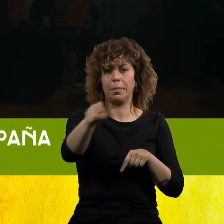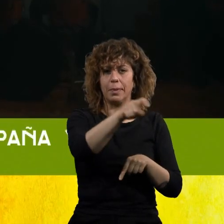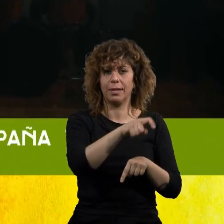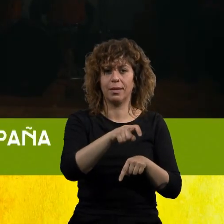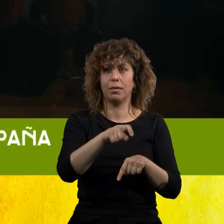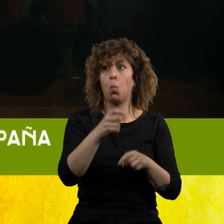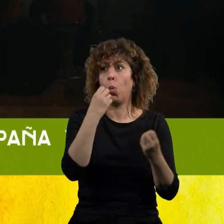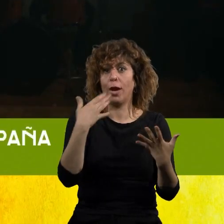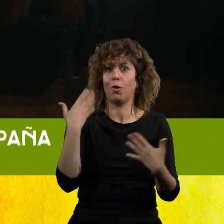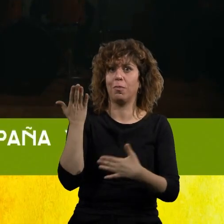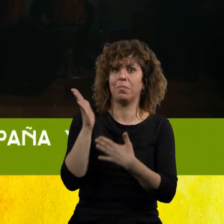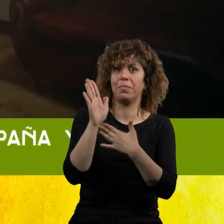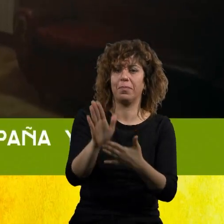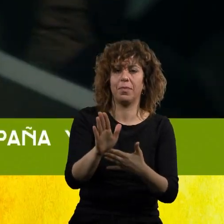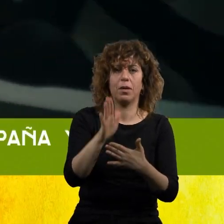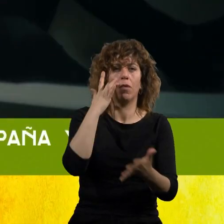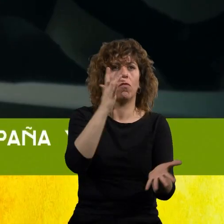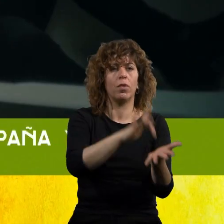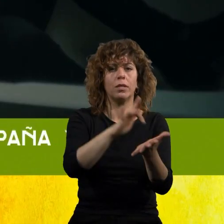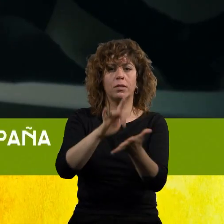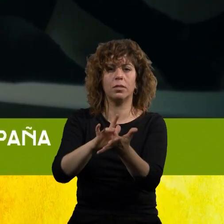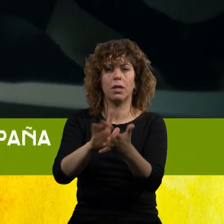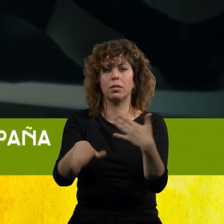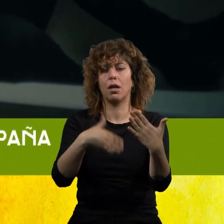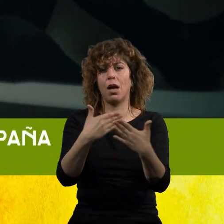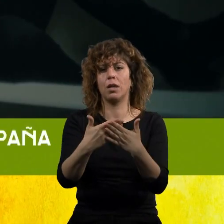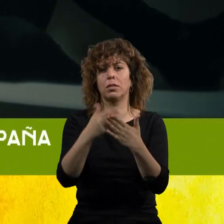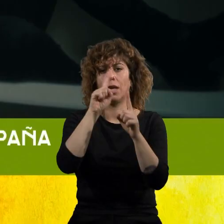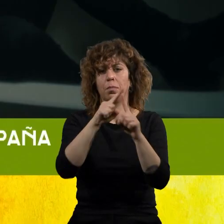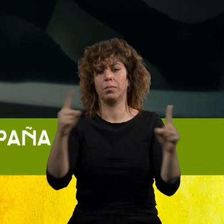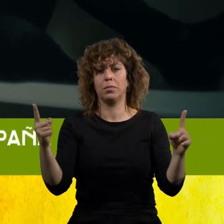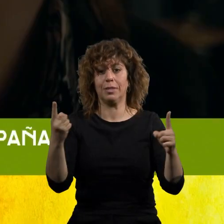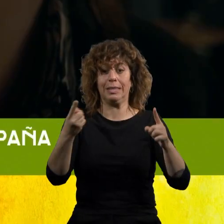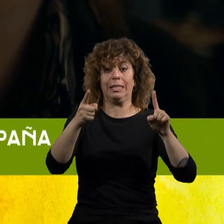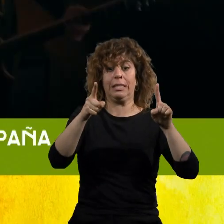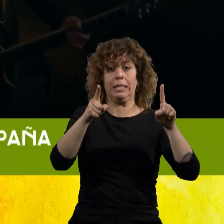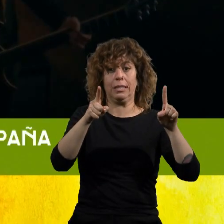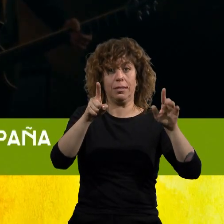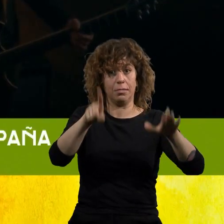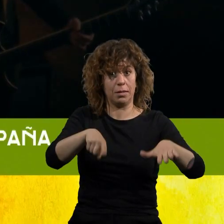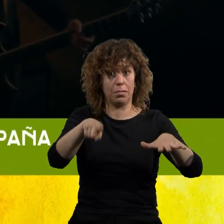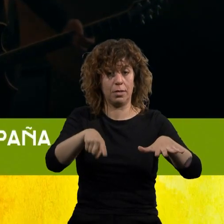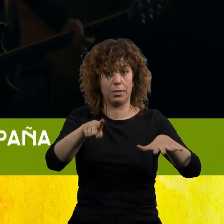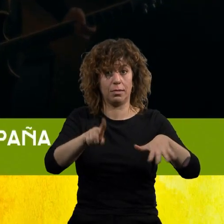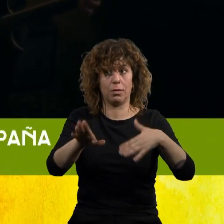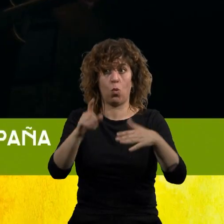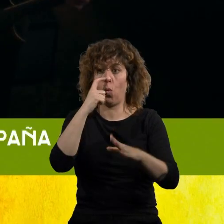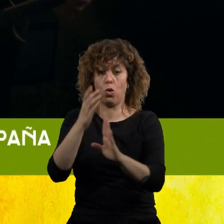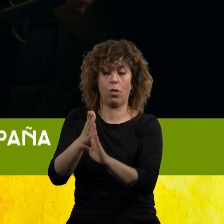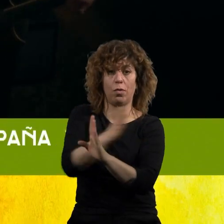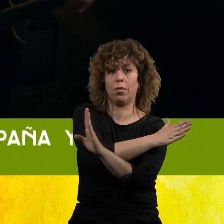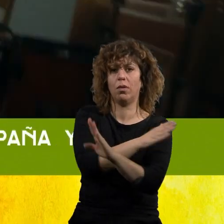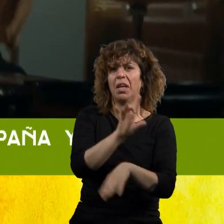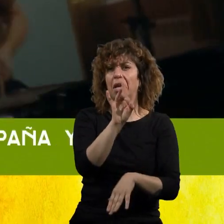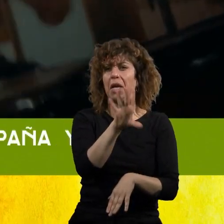hemos presentado, bueno, unas fechas de aquí a la mitad del primer año, o sea, a mitad de año hasta junio pues tendremos unas